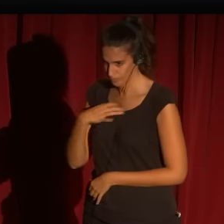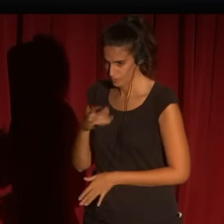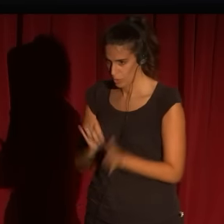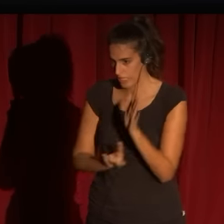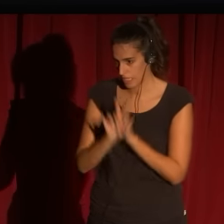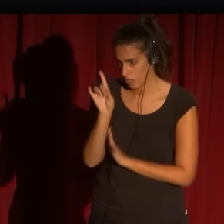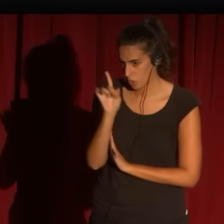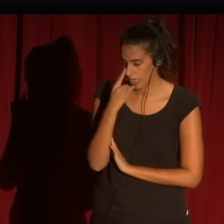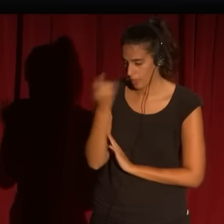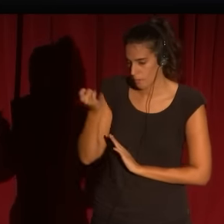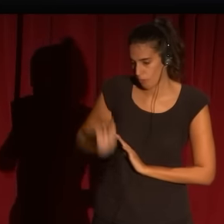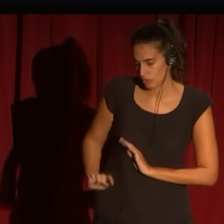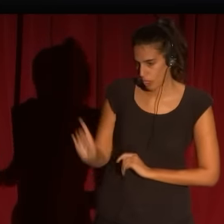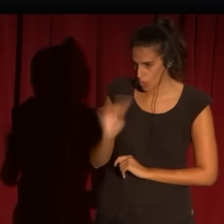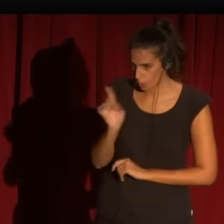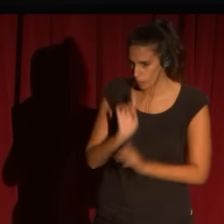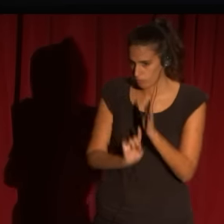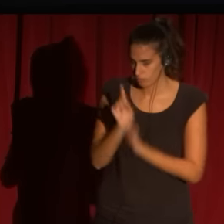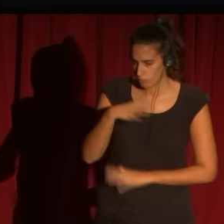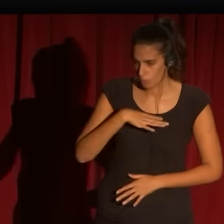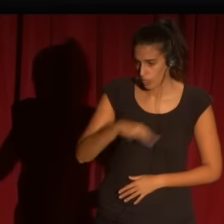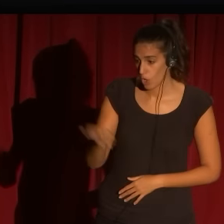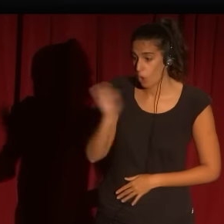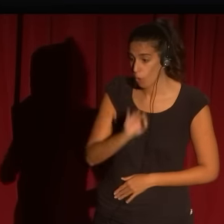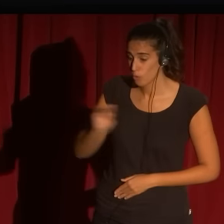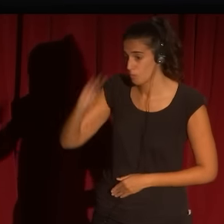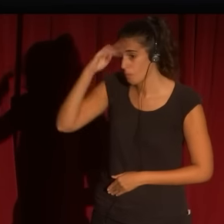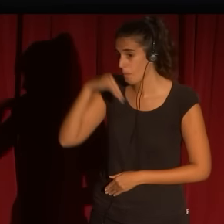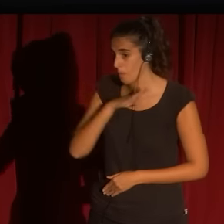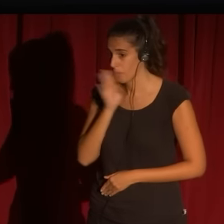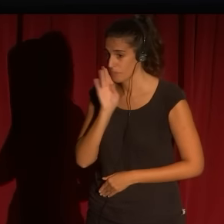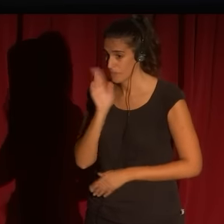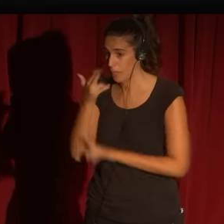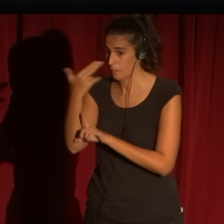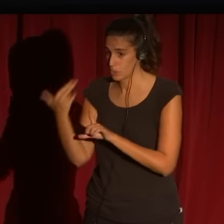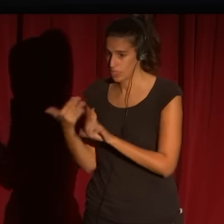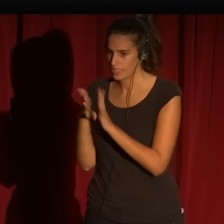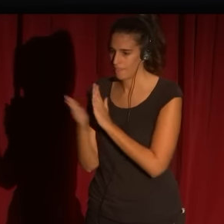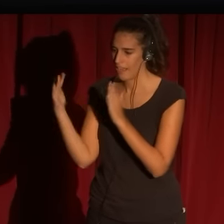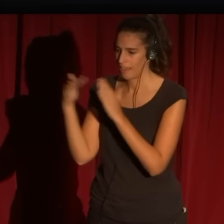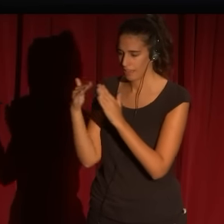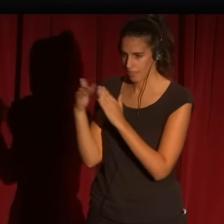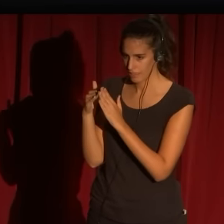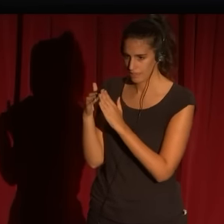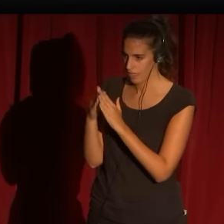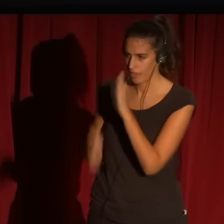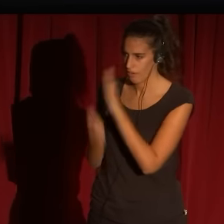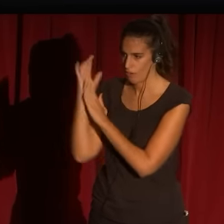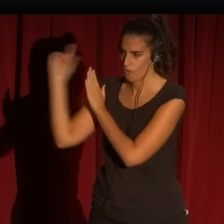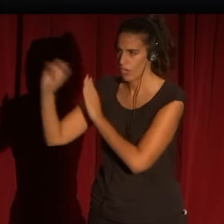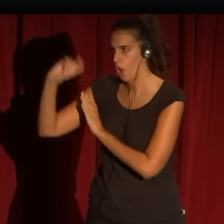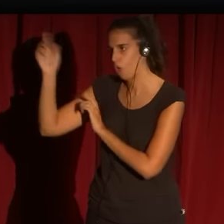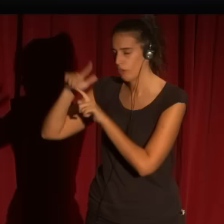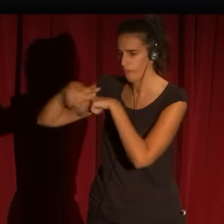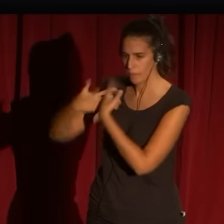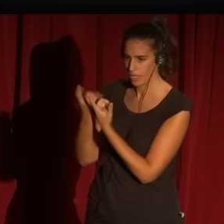quizás de manera no profesional o eran hijas de pintores y por lo tanto no tenían que salir de su hogar Con 12 años ingresar en la casa de otra familia